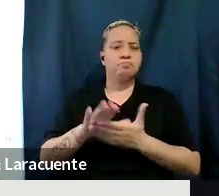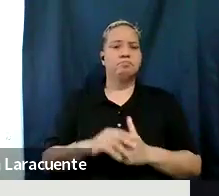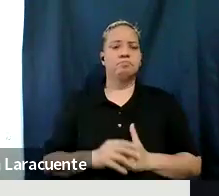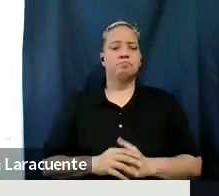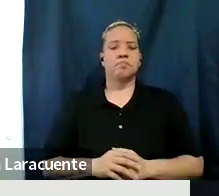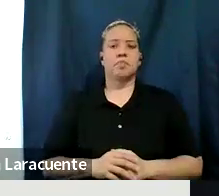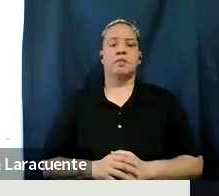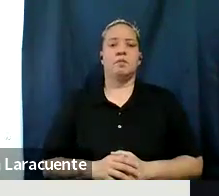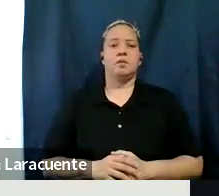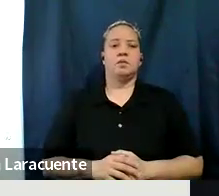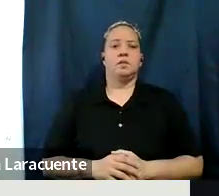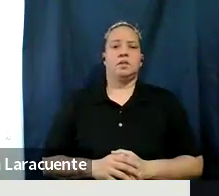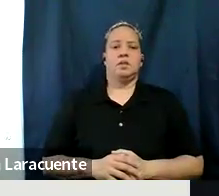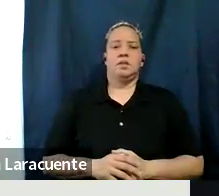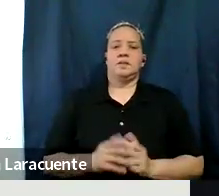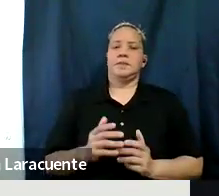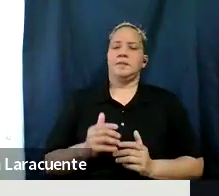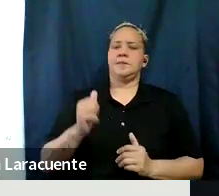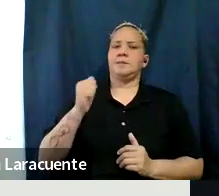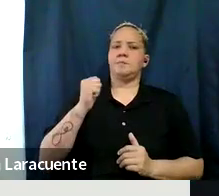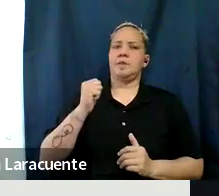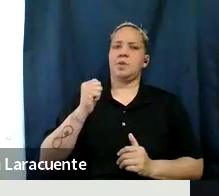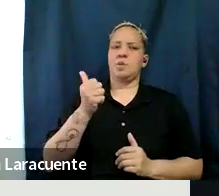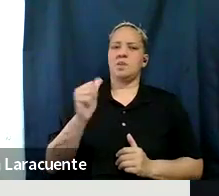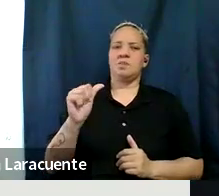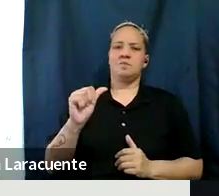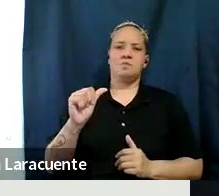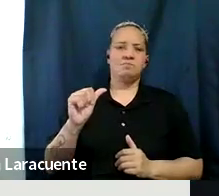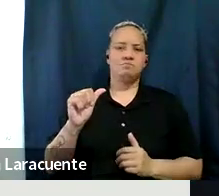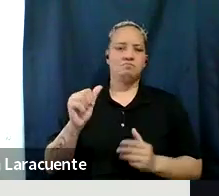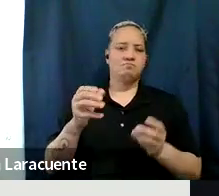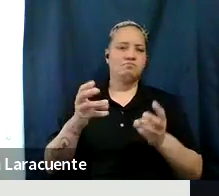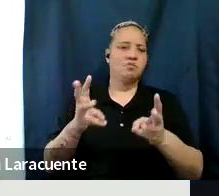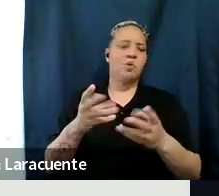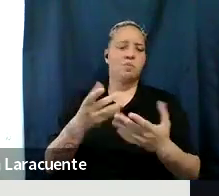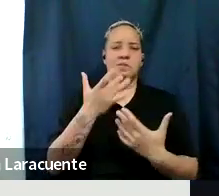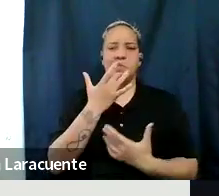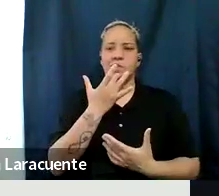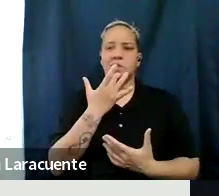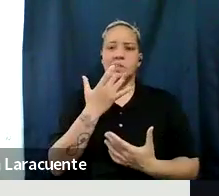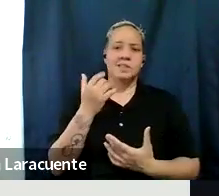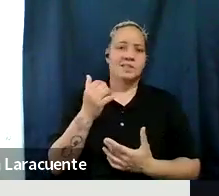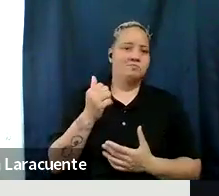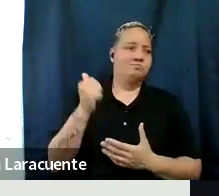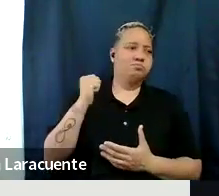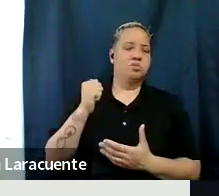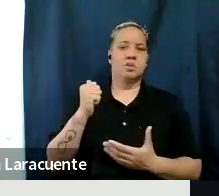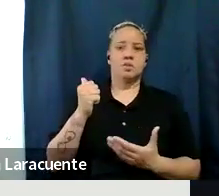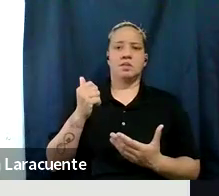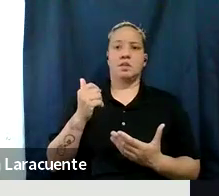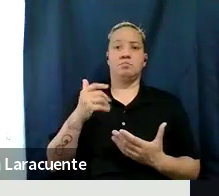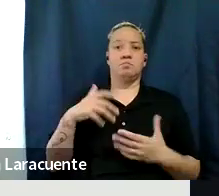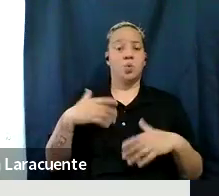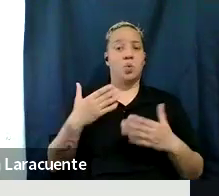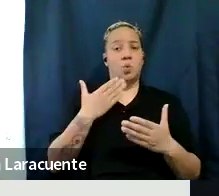y que era muy reacio a cualquier forma de favoritismo, Juan Ramón Jiménez rechazó esta generosa oferta